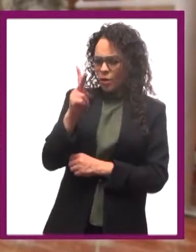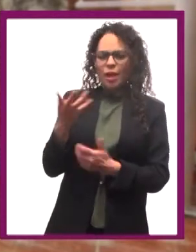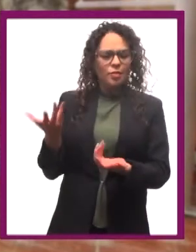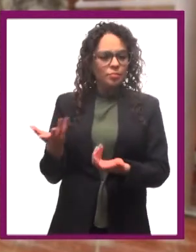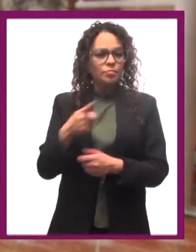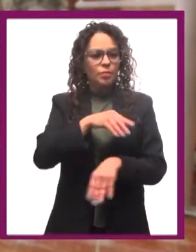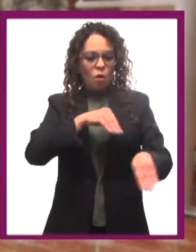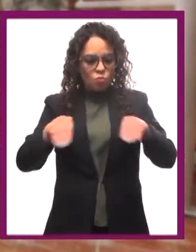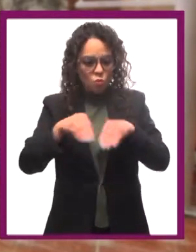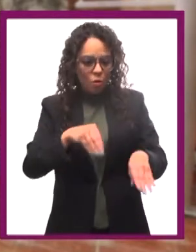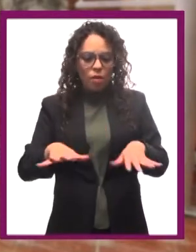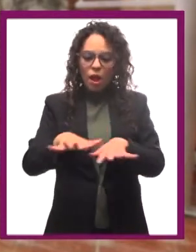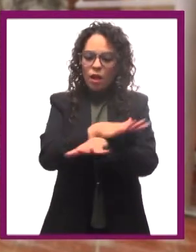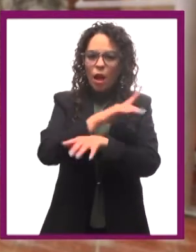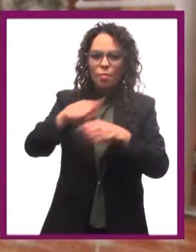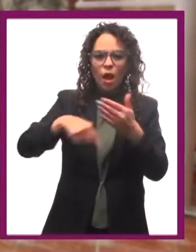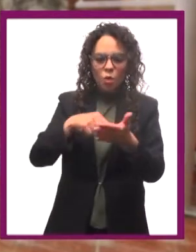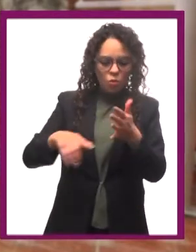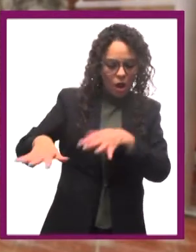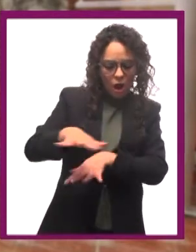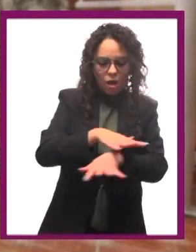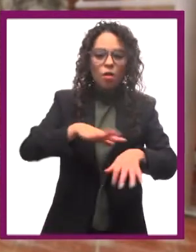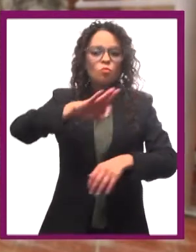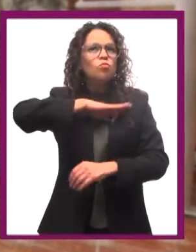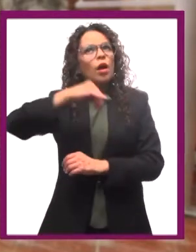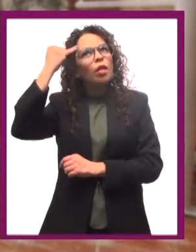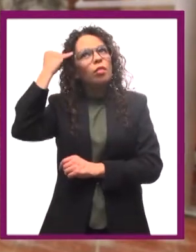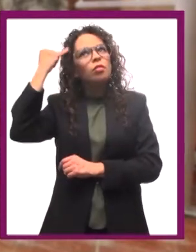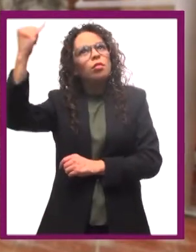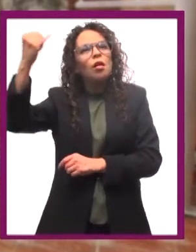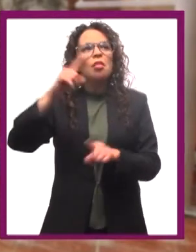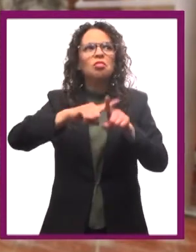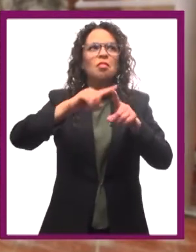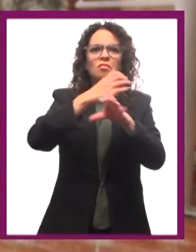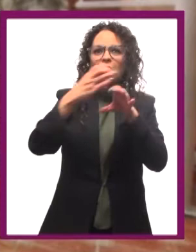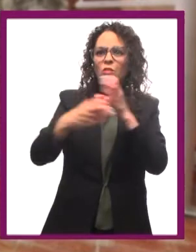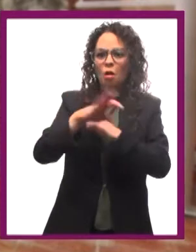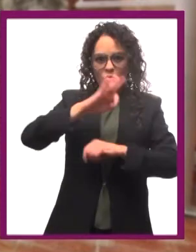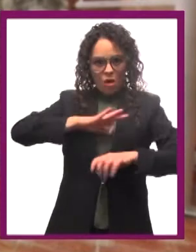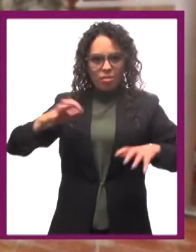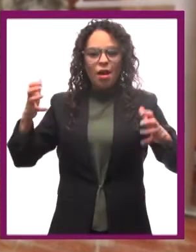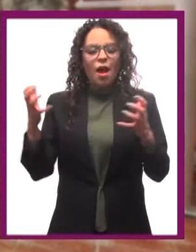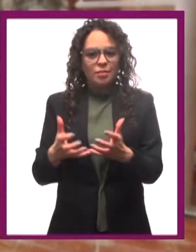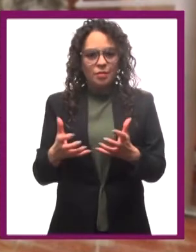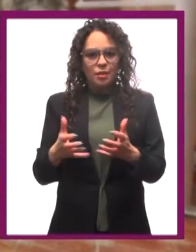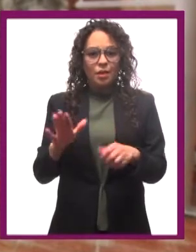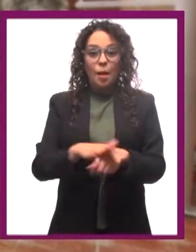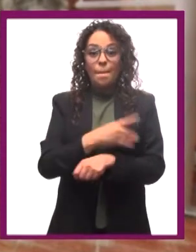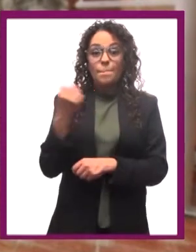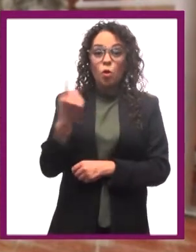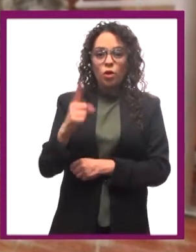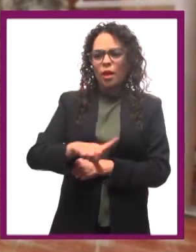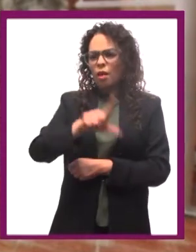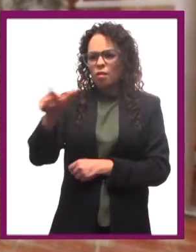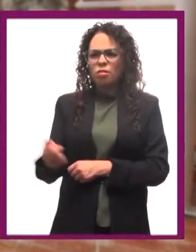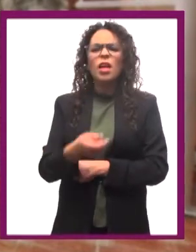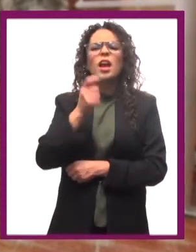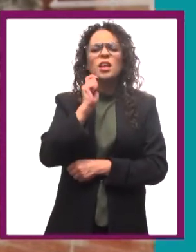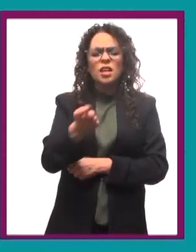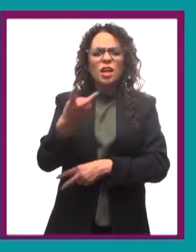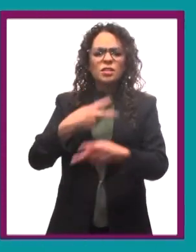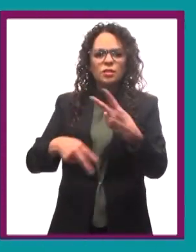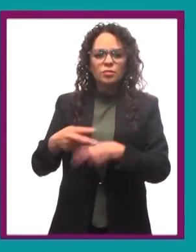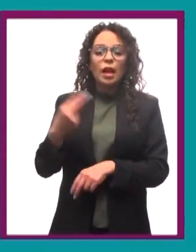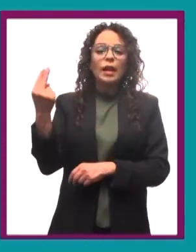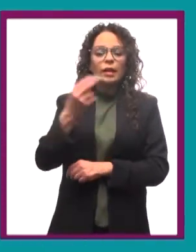Tal vez mirarlas, moverlas, cambiarlas de lugar, nos ayuda a imaginar qué cosas se pueden hacer con ellas, porque lo que sigue es empezar